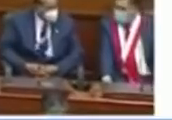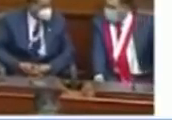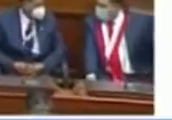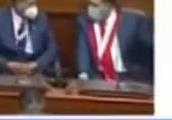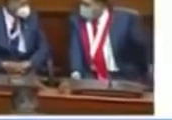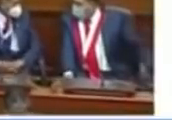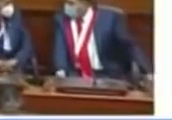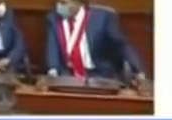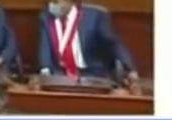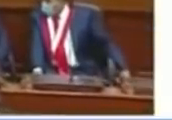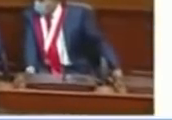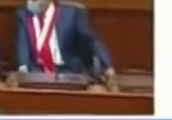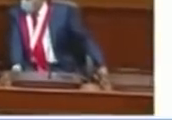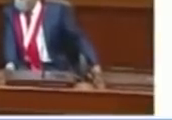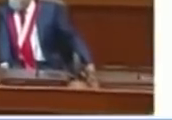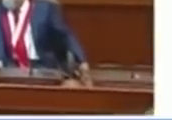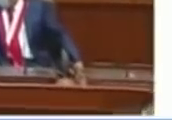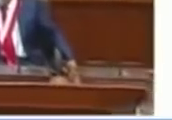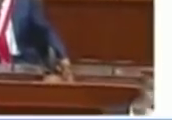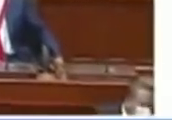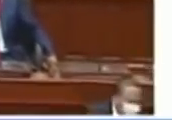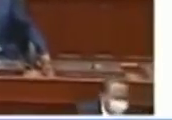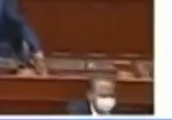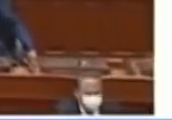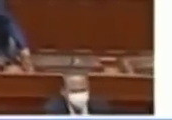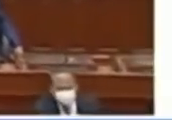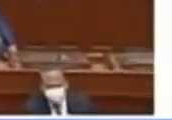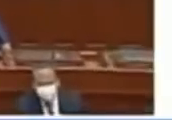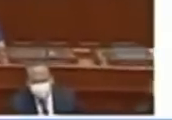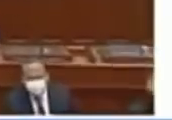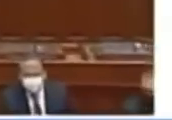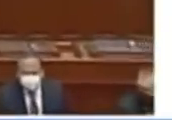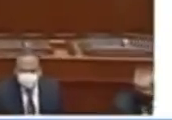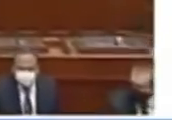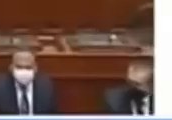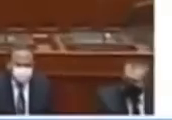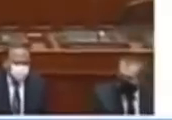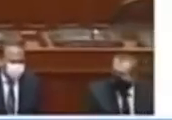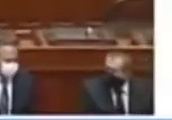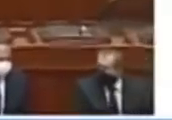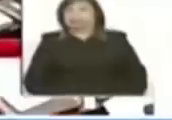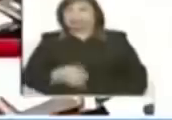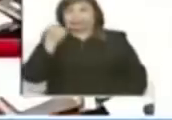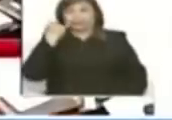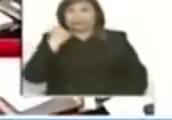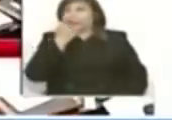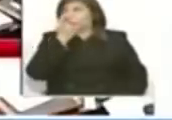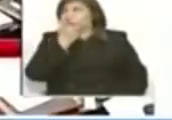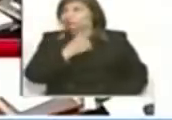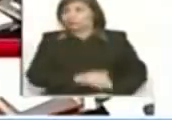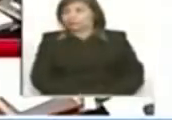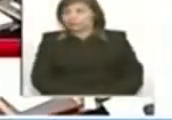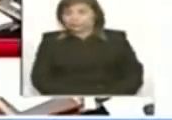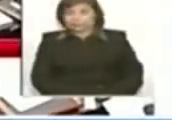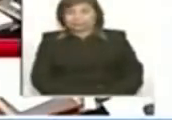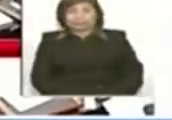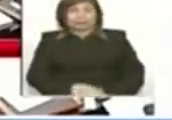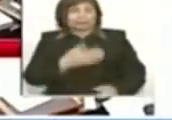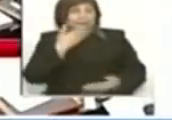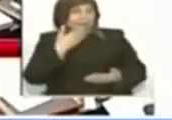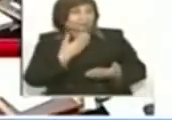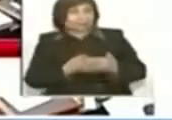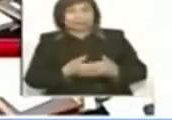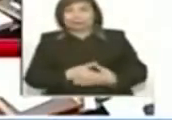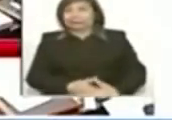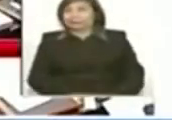nueva propuesta, seguro se produce un debate más corto, pero seguro se va a producir el mismo.